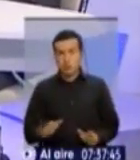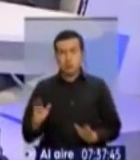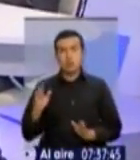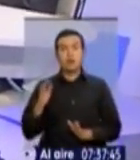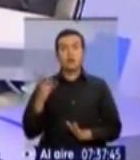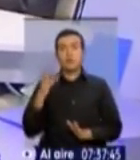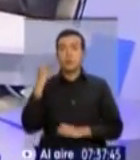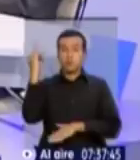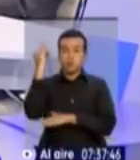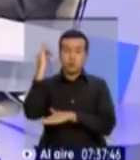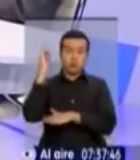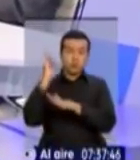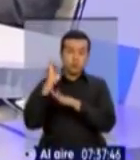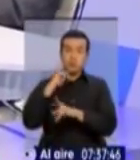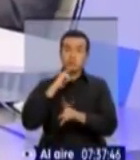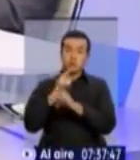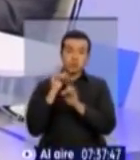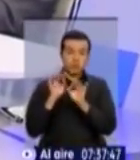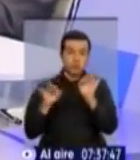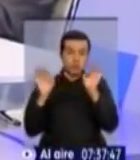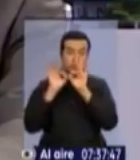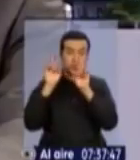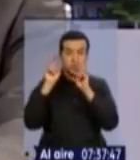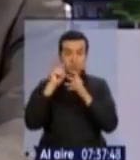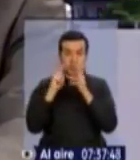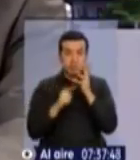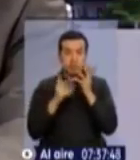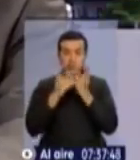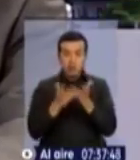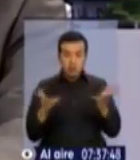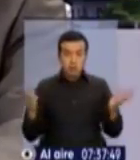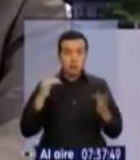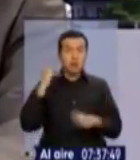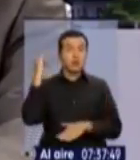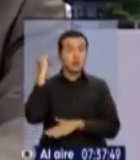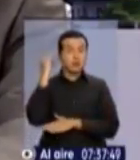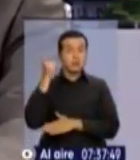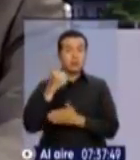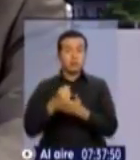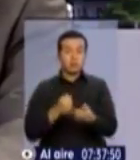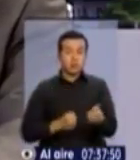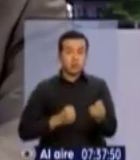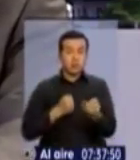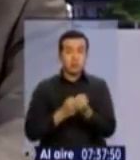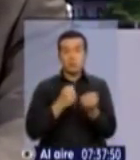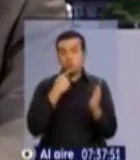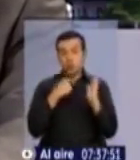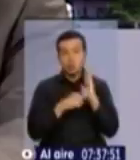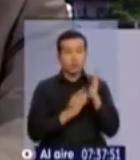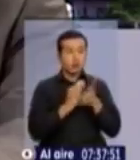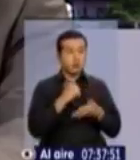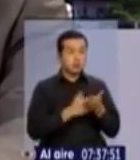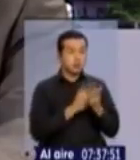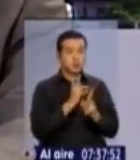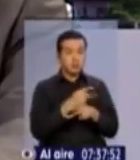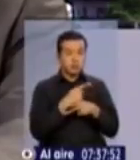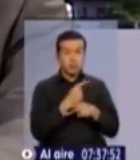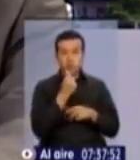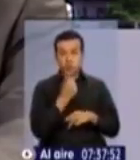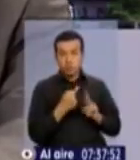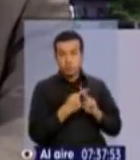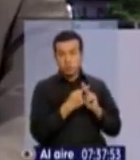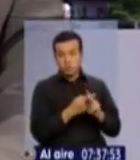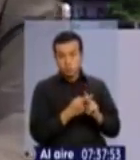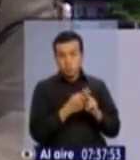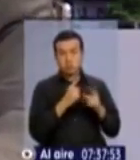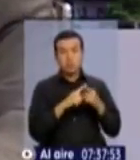creo que es un tema importante por eso es que esa industria debe verse beneficiada también por ejemplo del acceso a factores productivos como el crédito de las facilidades